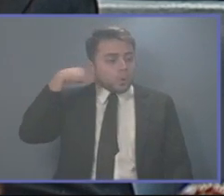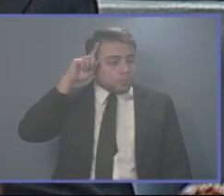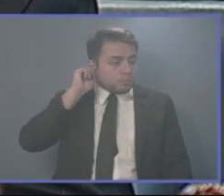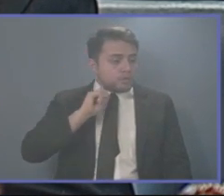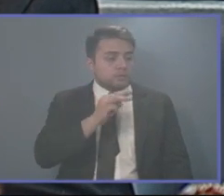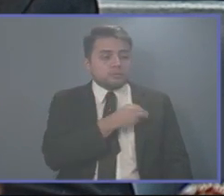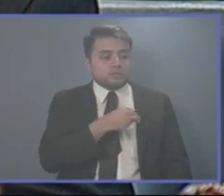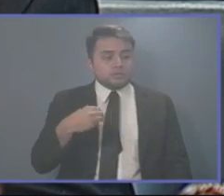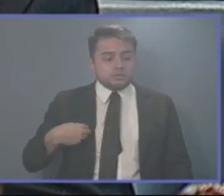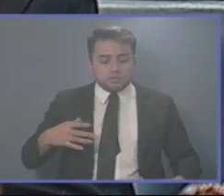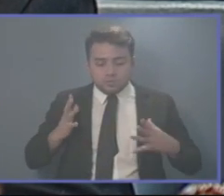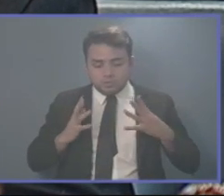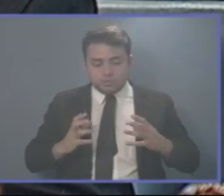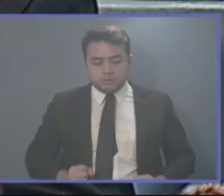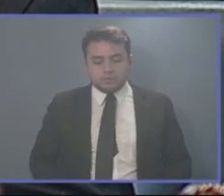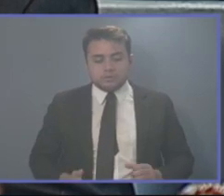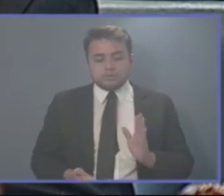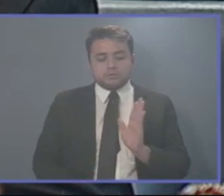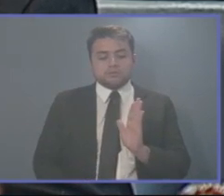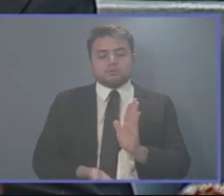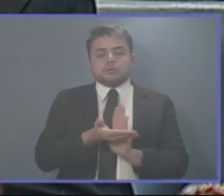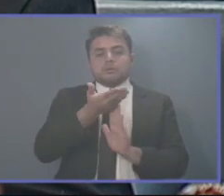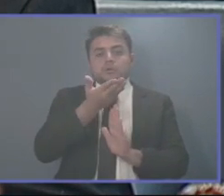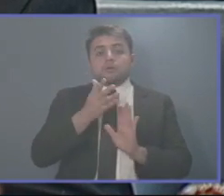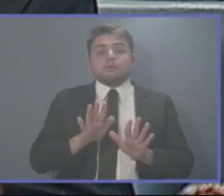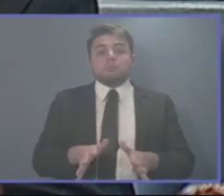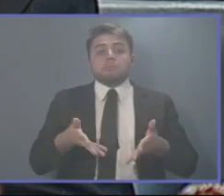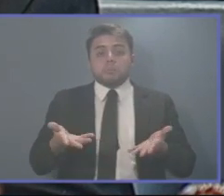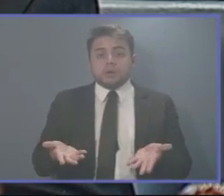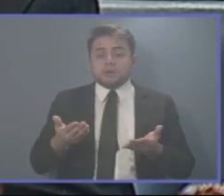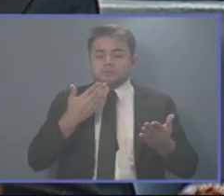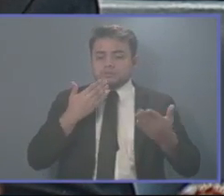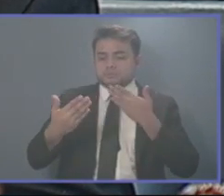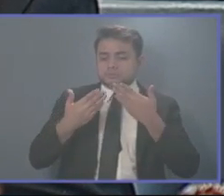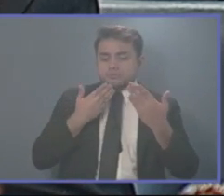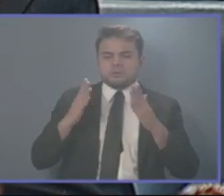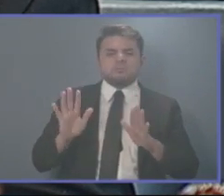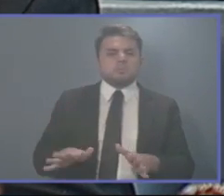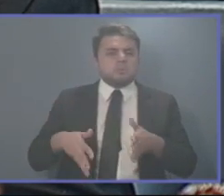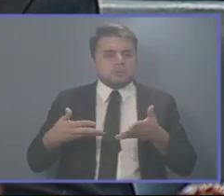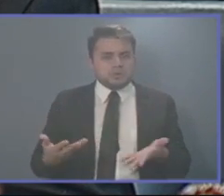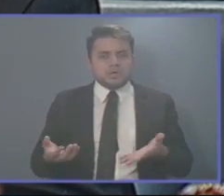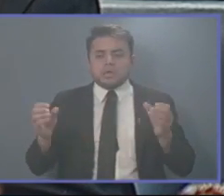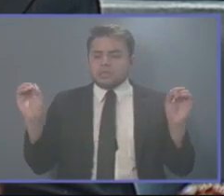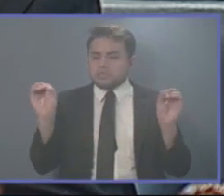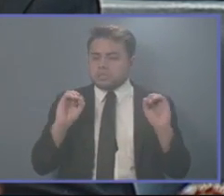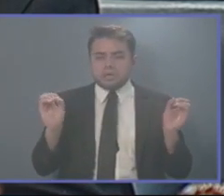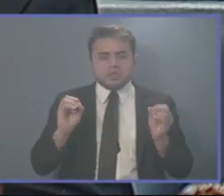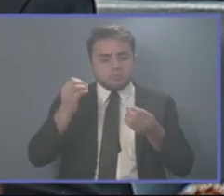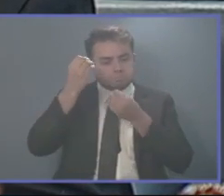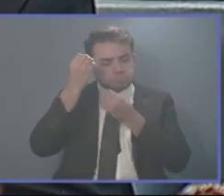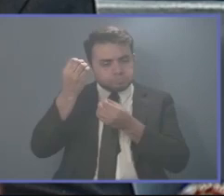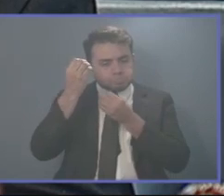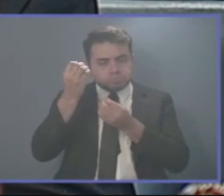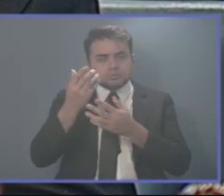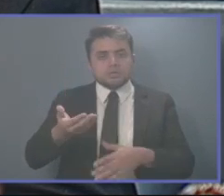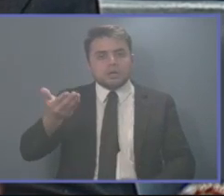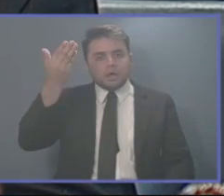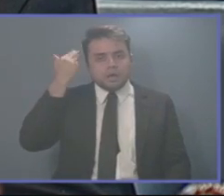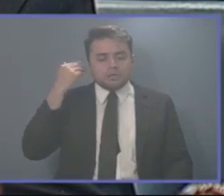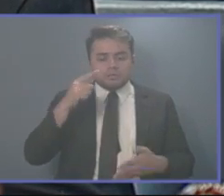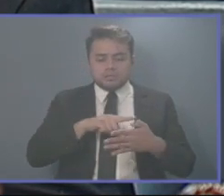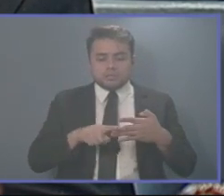territorial a la comisión de defensa para que explique por qué no ha cumplido con lo establecido en la ley